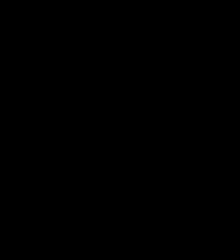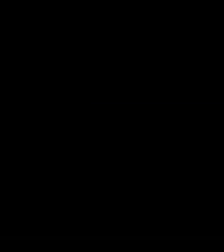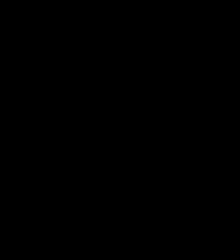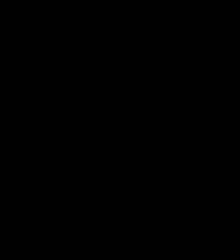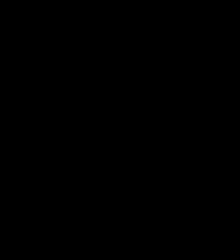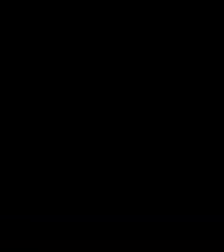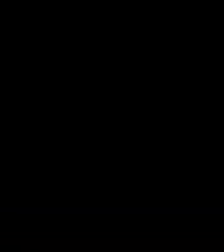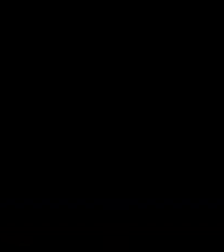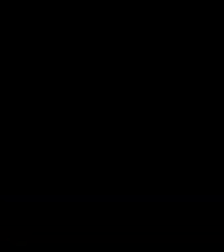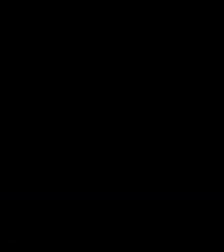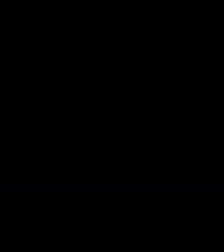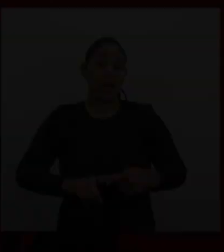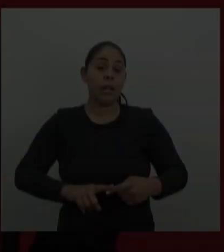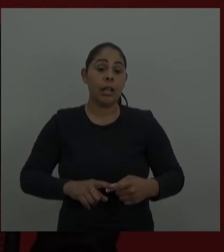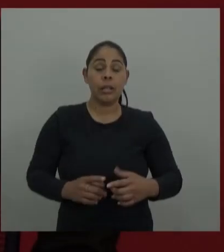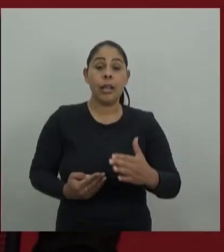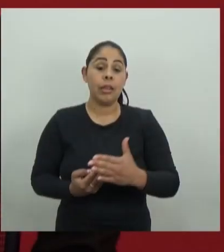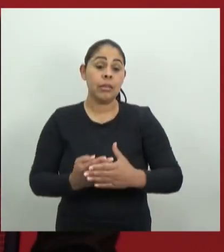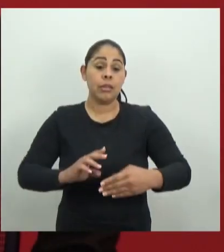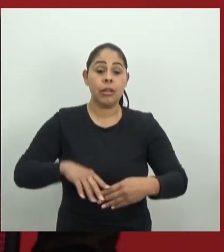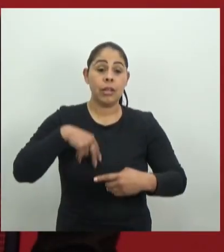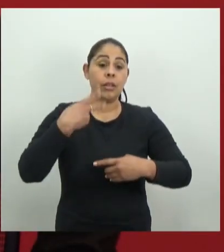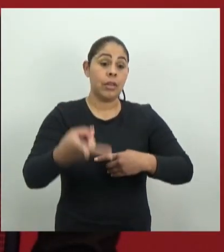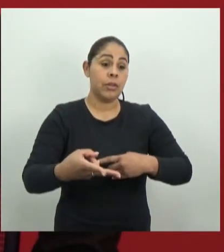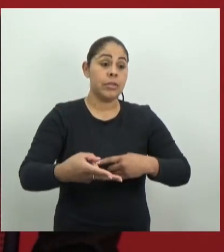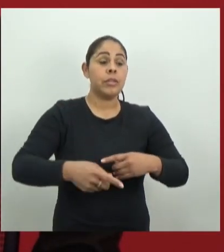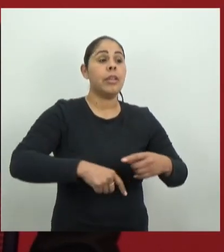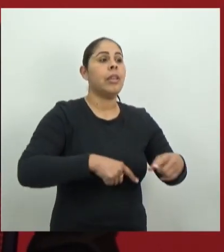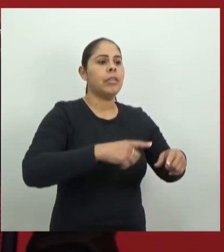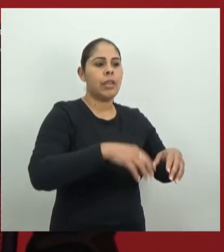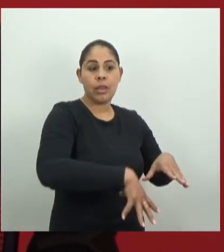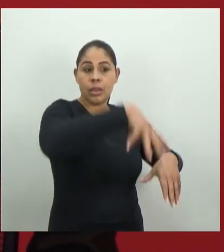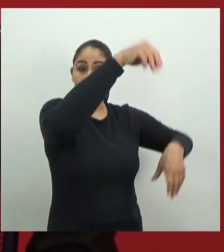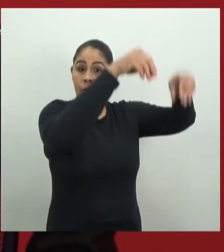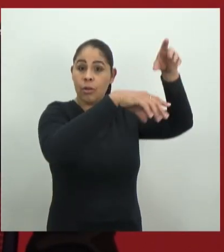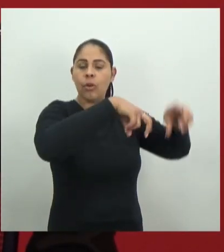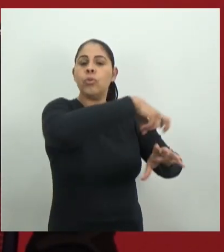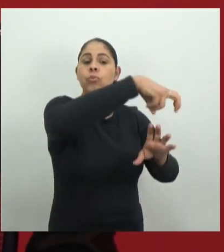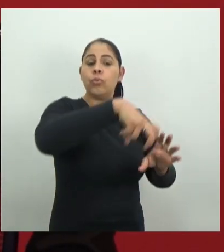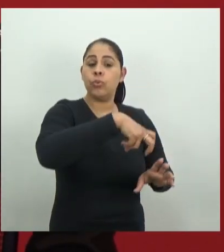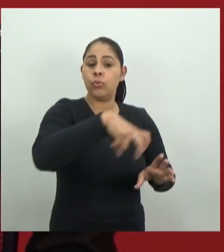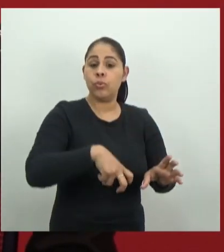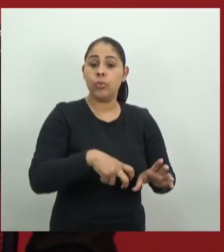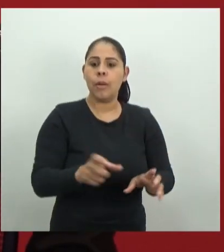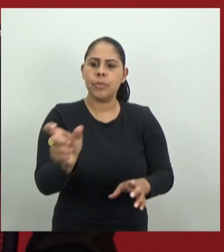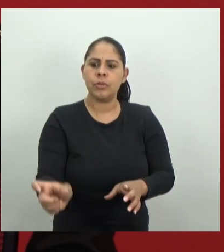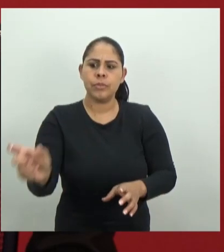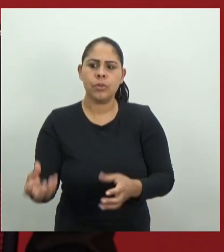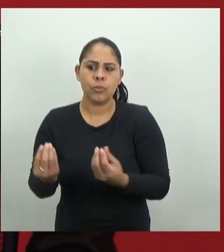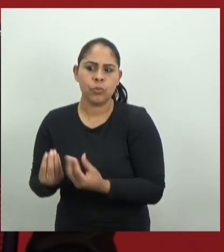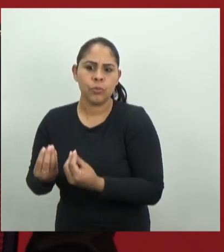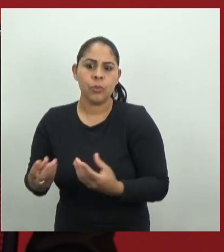Día siguiente, cuando descendieron del monte, una gran multitud les salió al